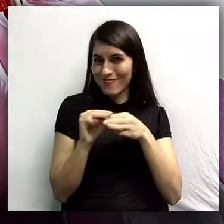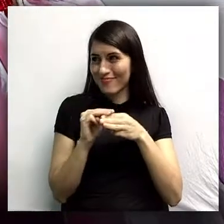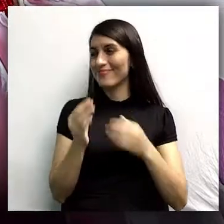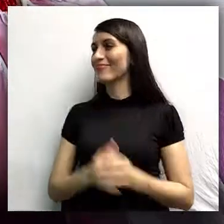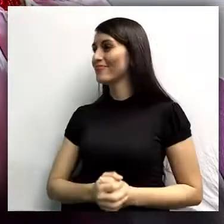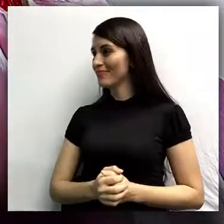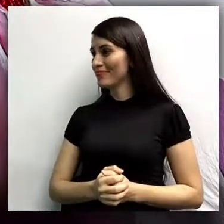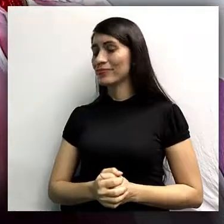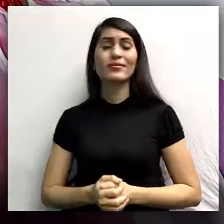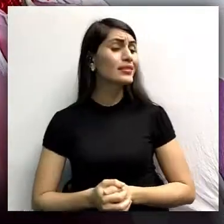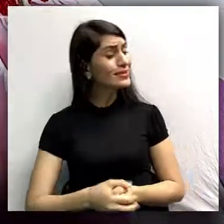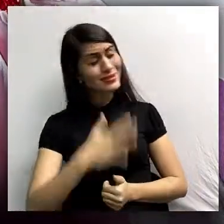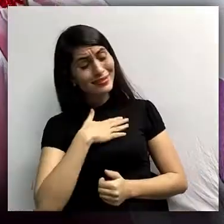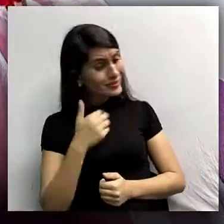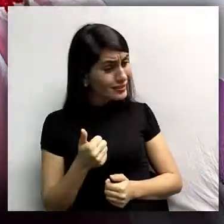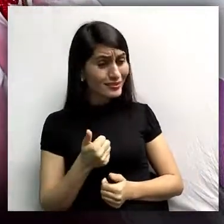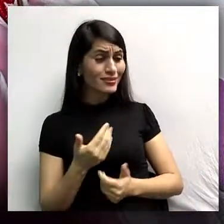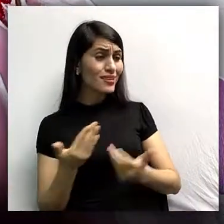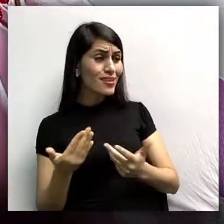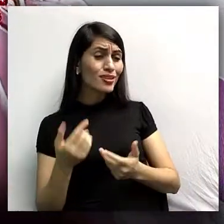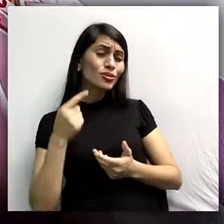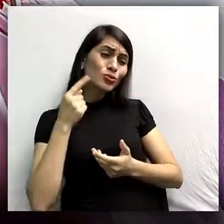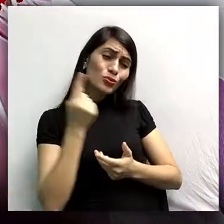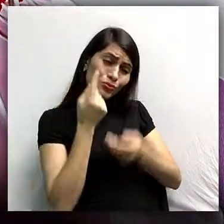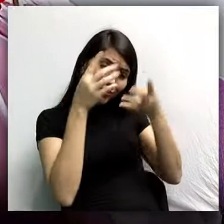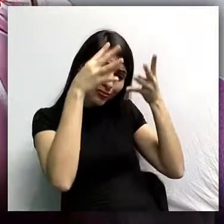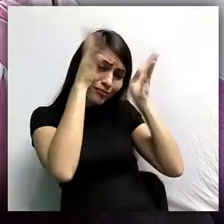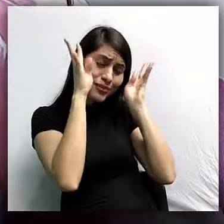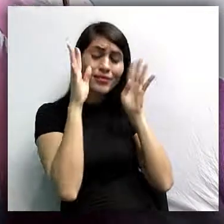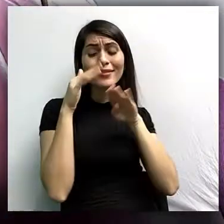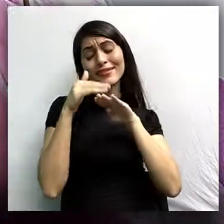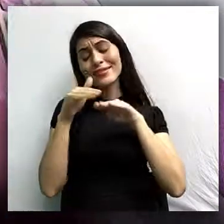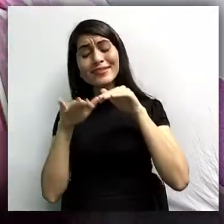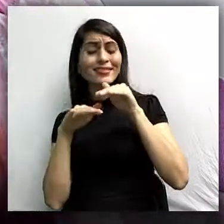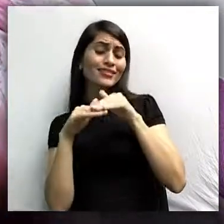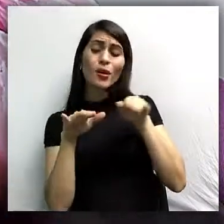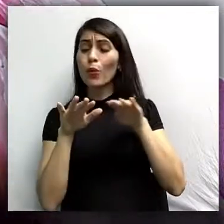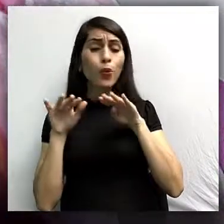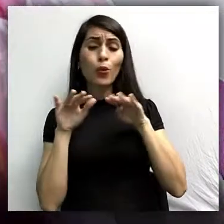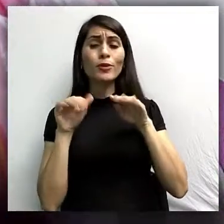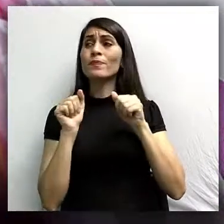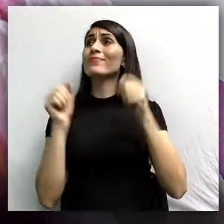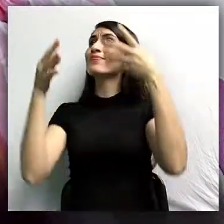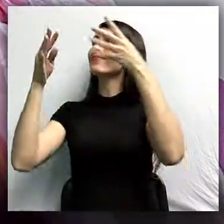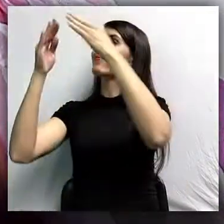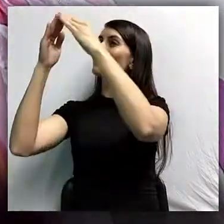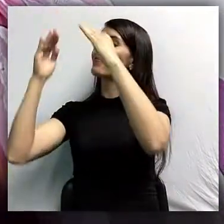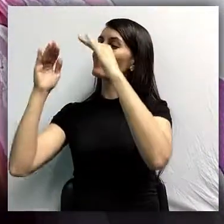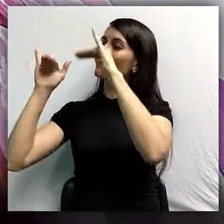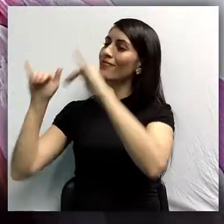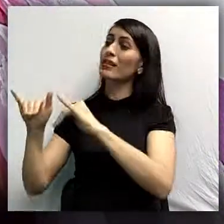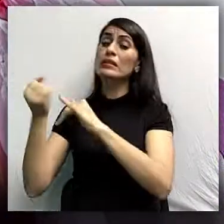mía! Las princesas son muy delicadas. Y no pueden salir del palacio porque se pondrían enfermas. No